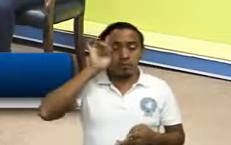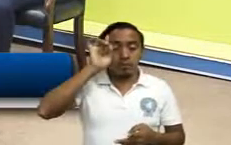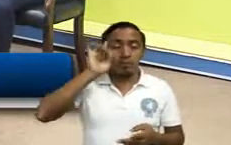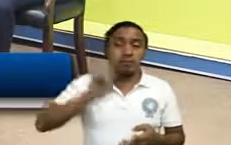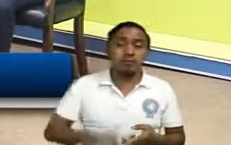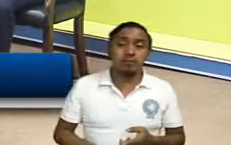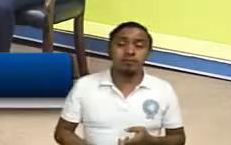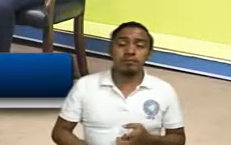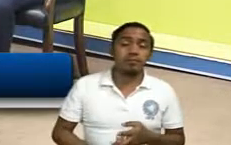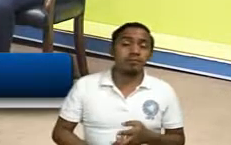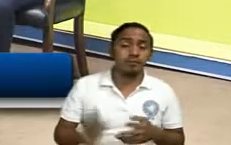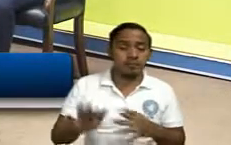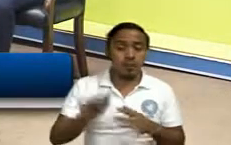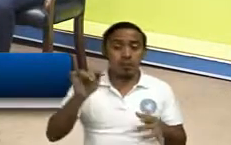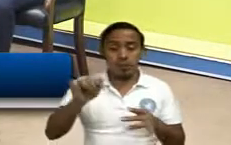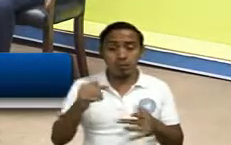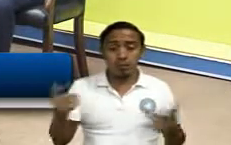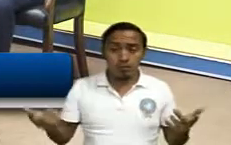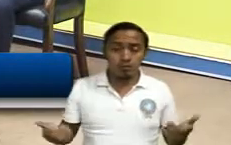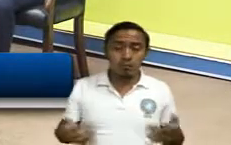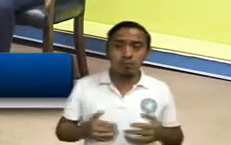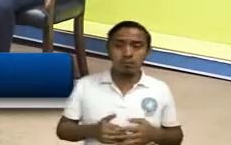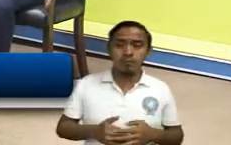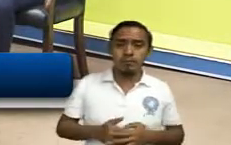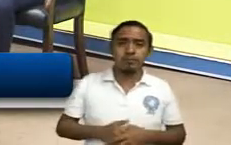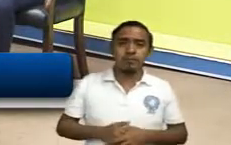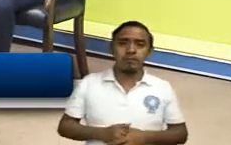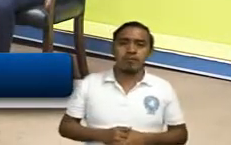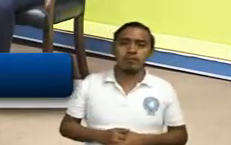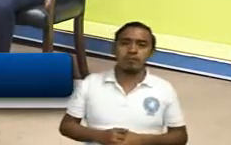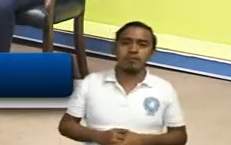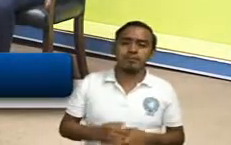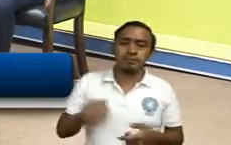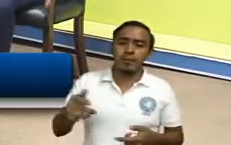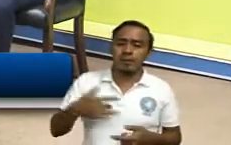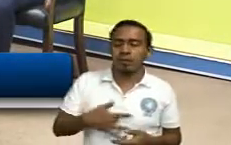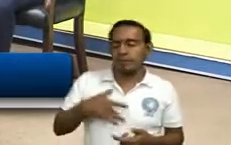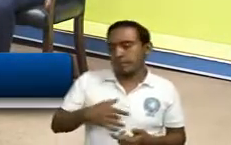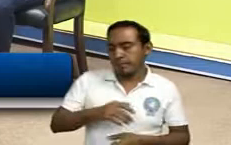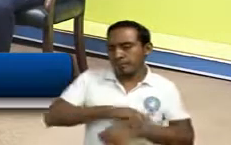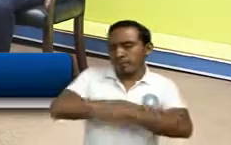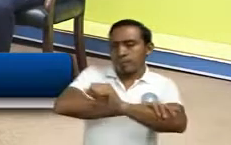que secundariamente también tienen una... necesitan una rehabilitación.